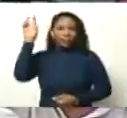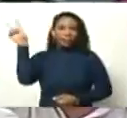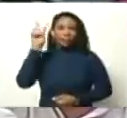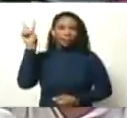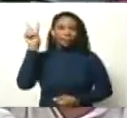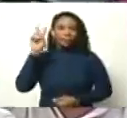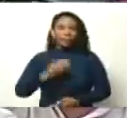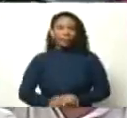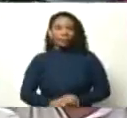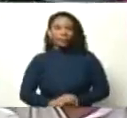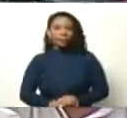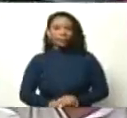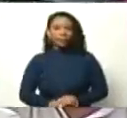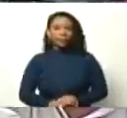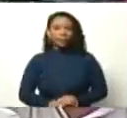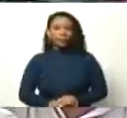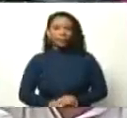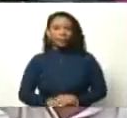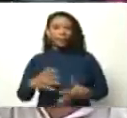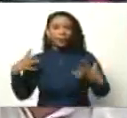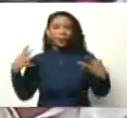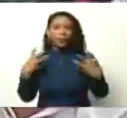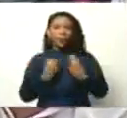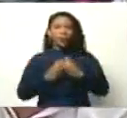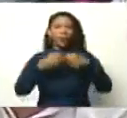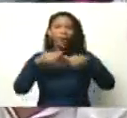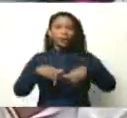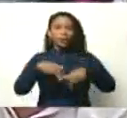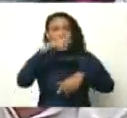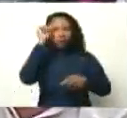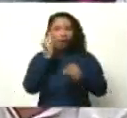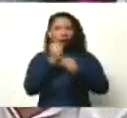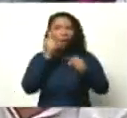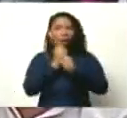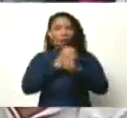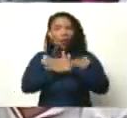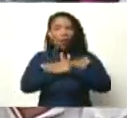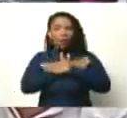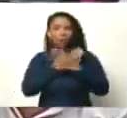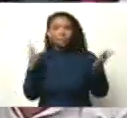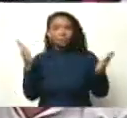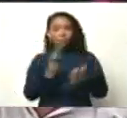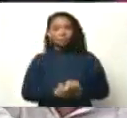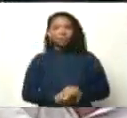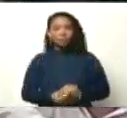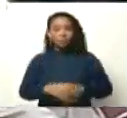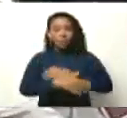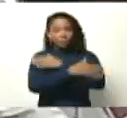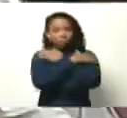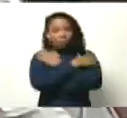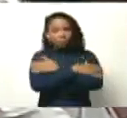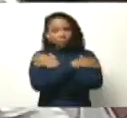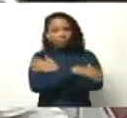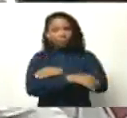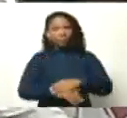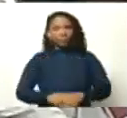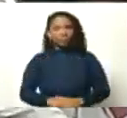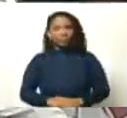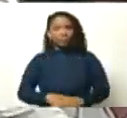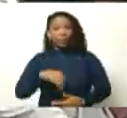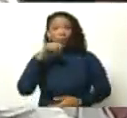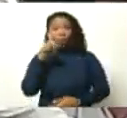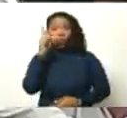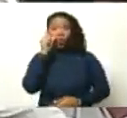venezolana que nos acompañan en esta hora de solidaridad, de abrazo, con un